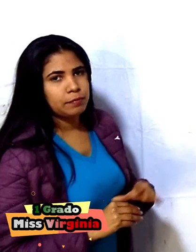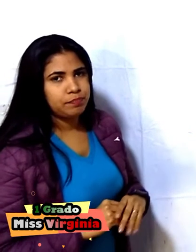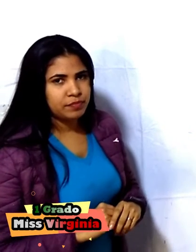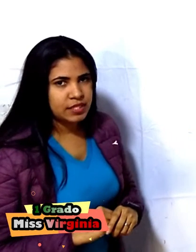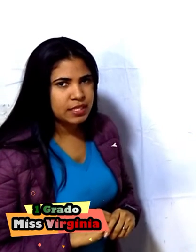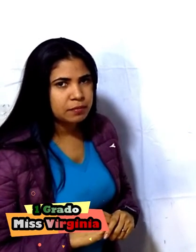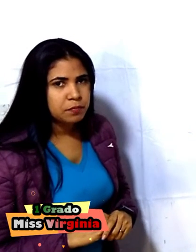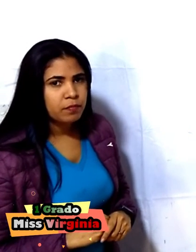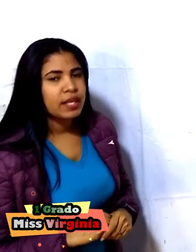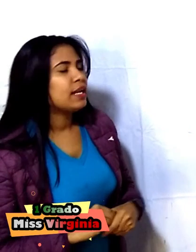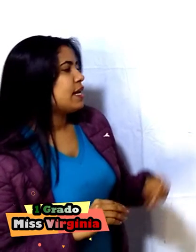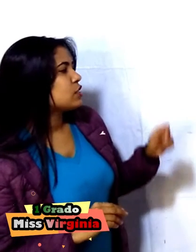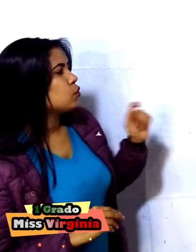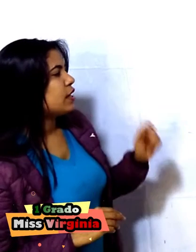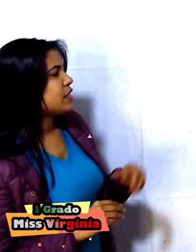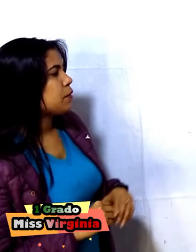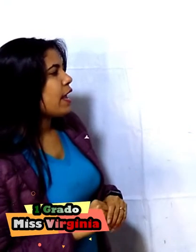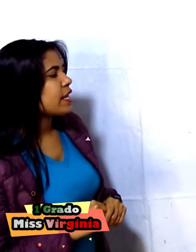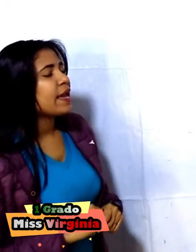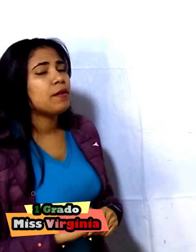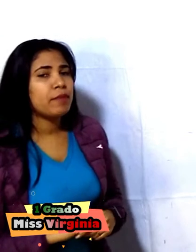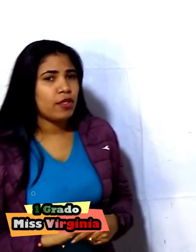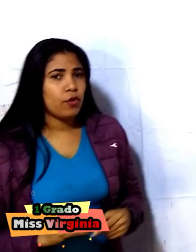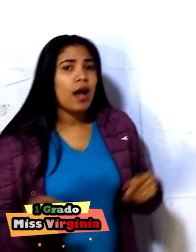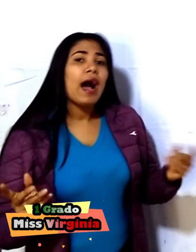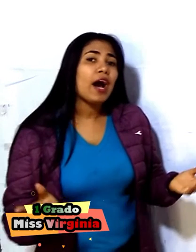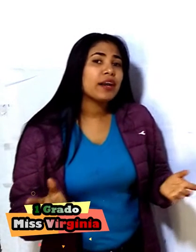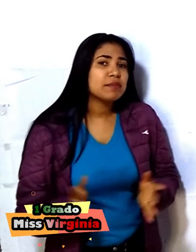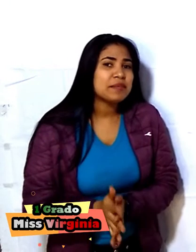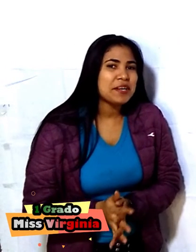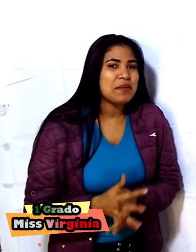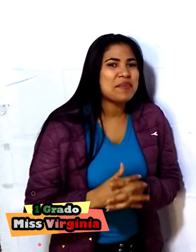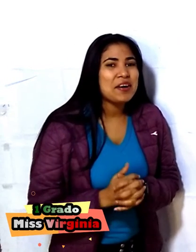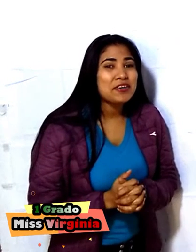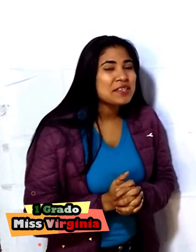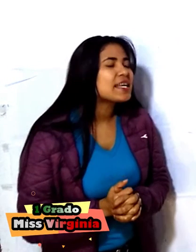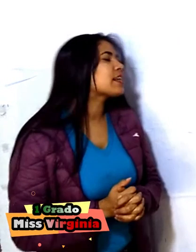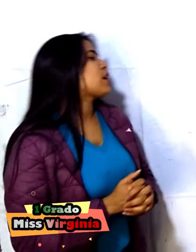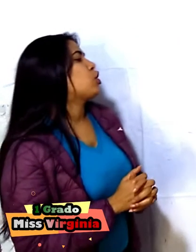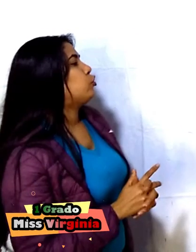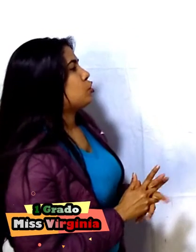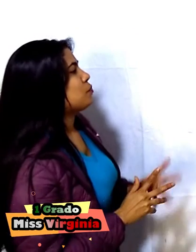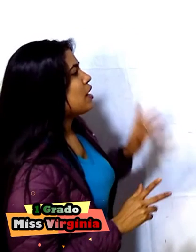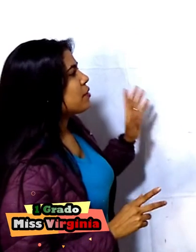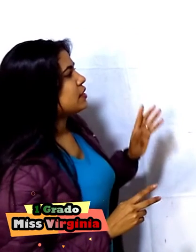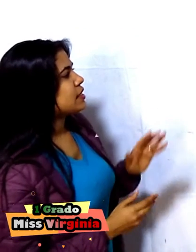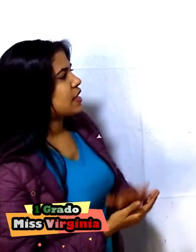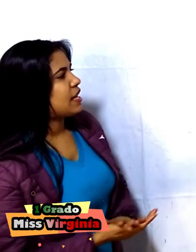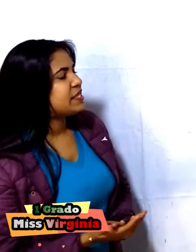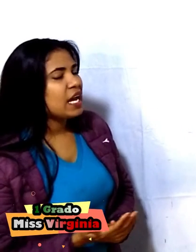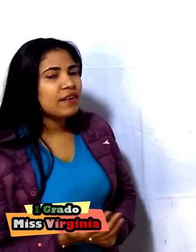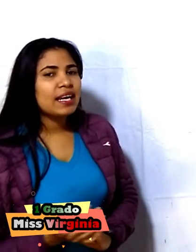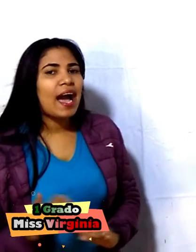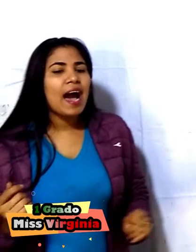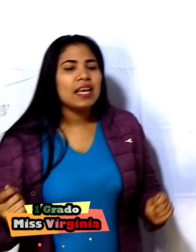Tachuela. ¿Sí? La chu la lleva en el medio. Ahora, mis amores, vamos a conocer dos palabritas que